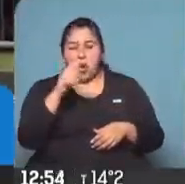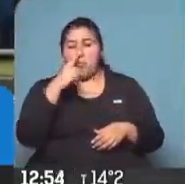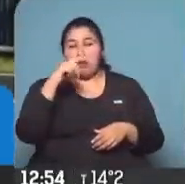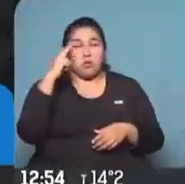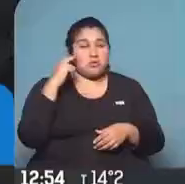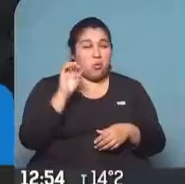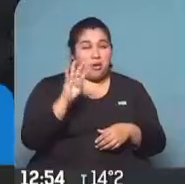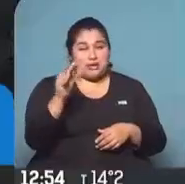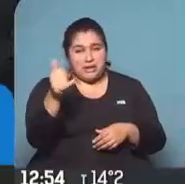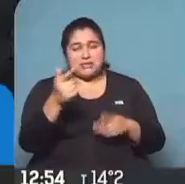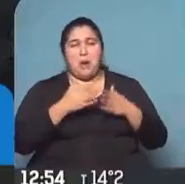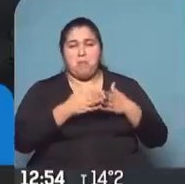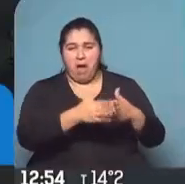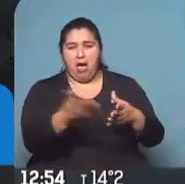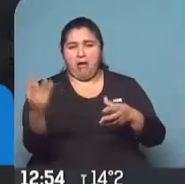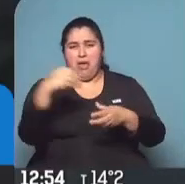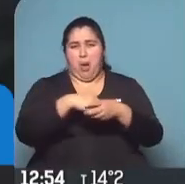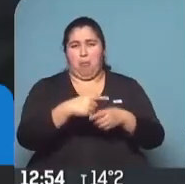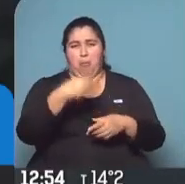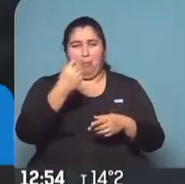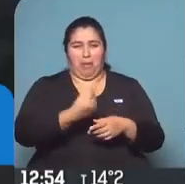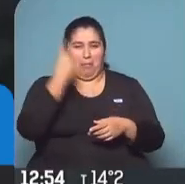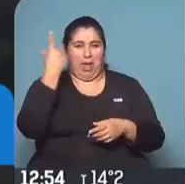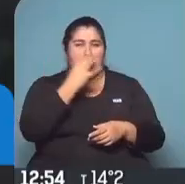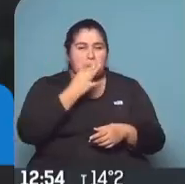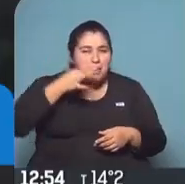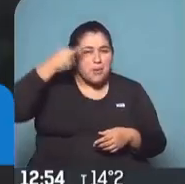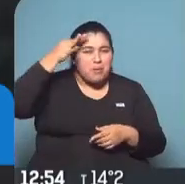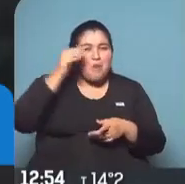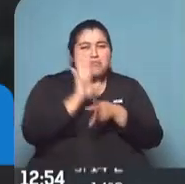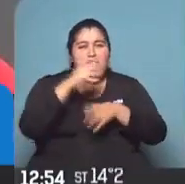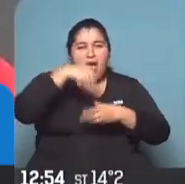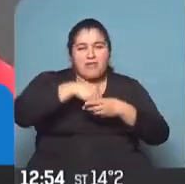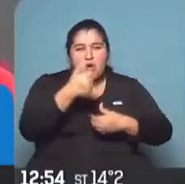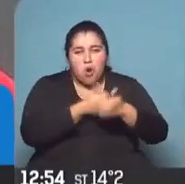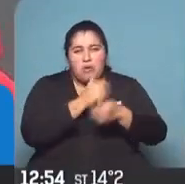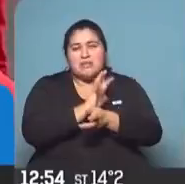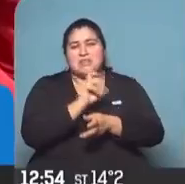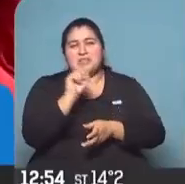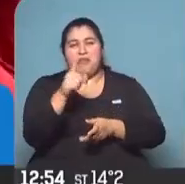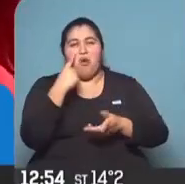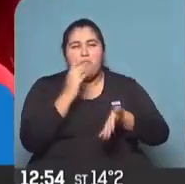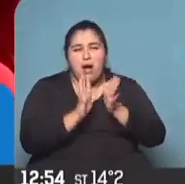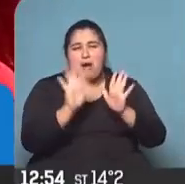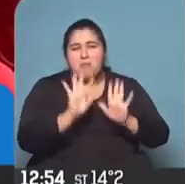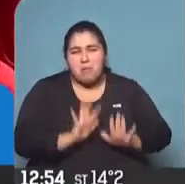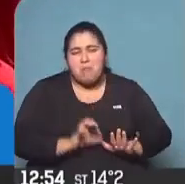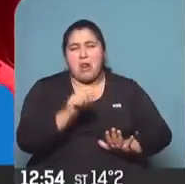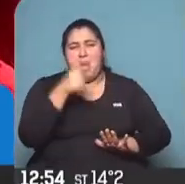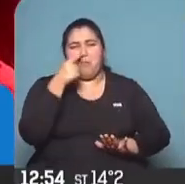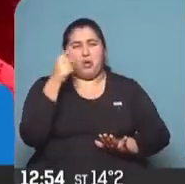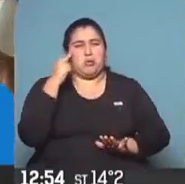además incorpora los puntos cursos autónomos de combate luego de evolucionar de calidad y adiestramiento en